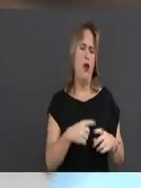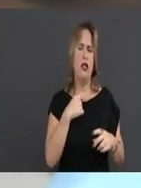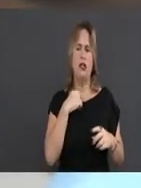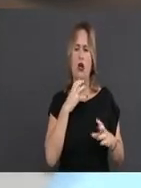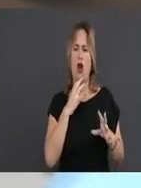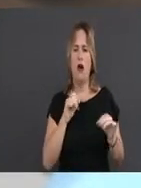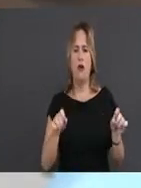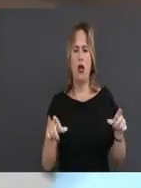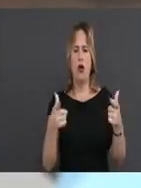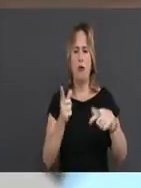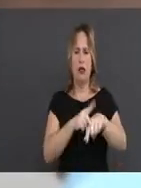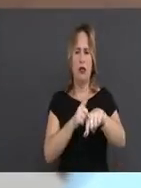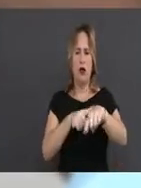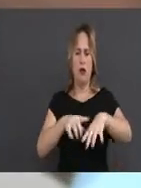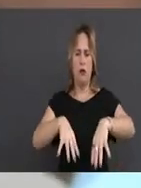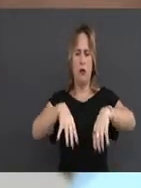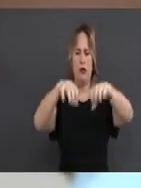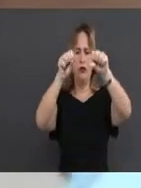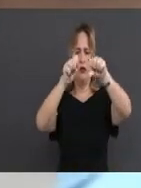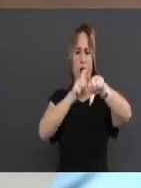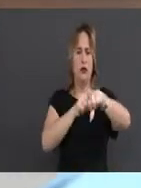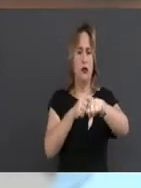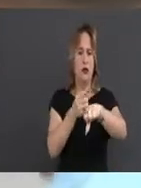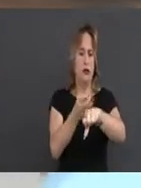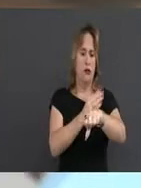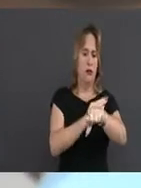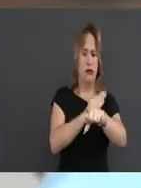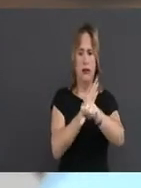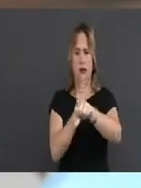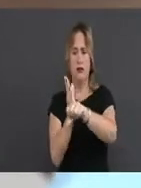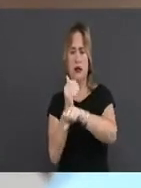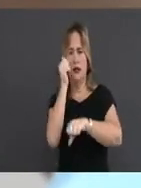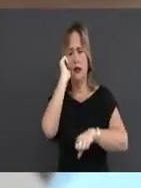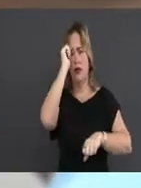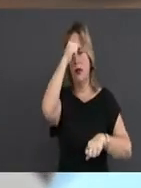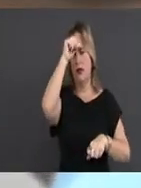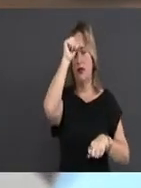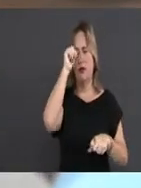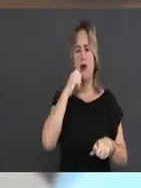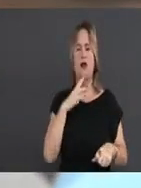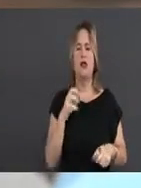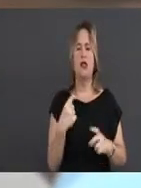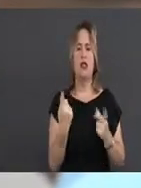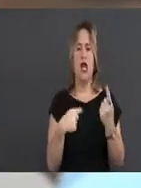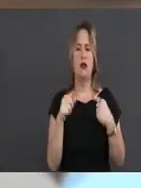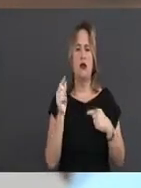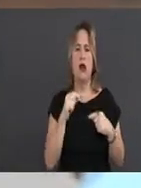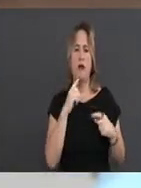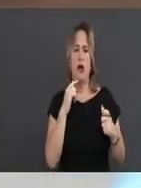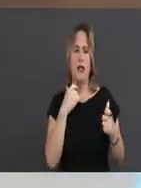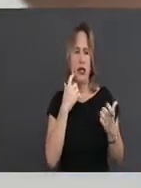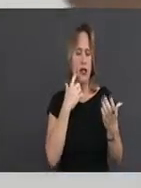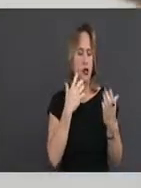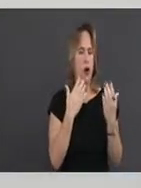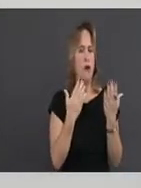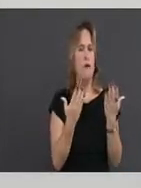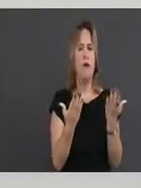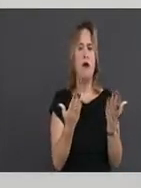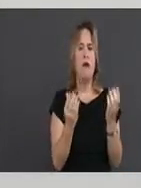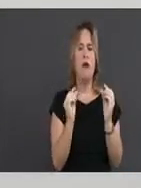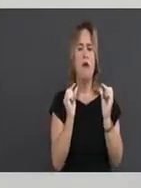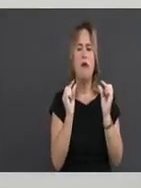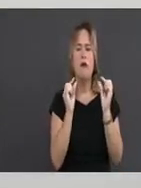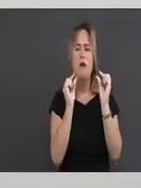del cumplimiento del horario de las afectaciones. Lo hemos visto incluso durante este fin de semana, que algunas personas han percibido una leve, muy